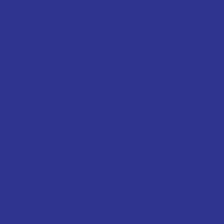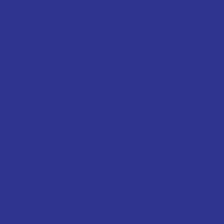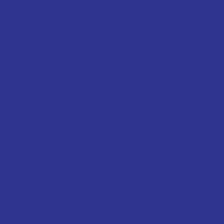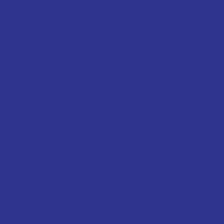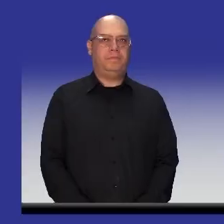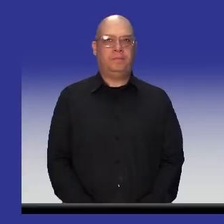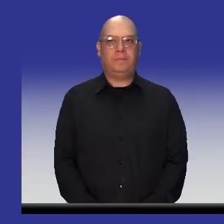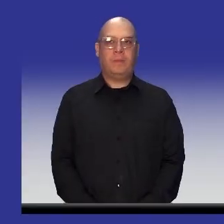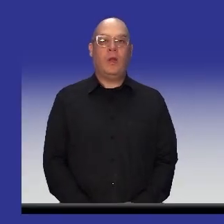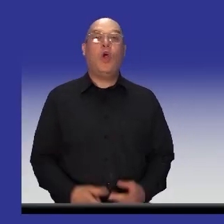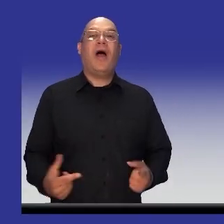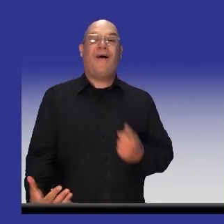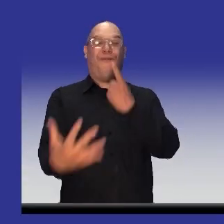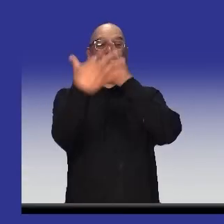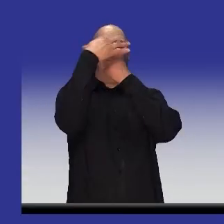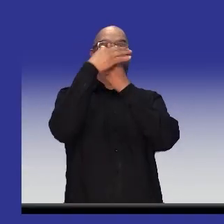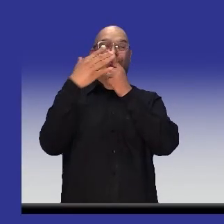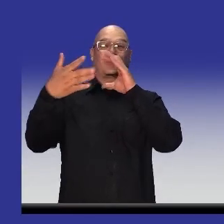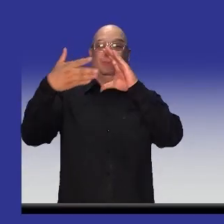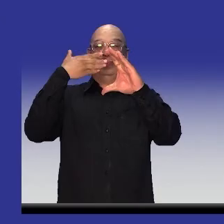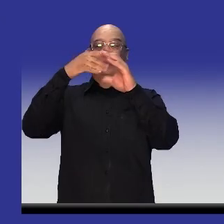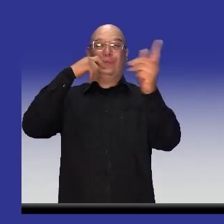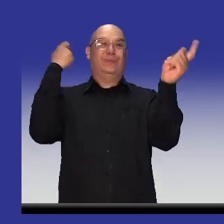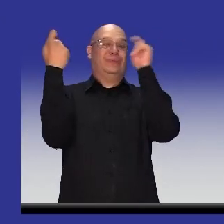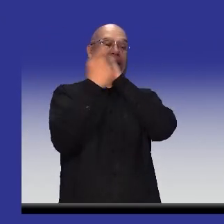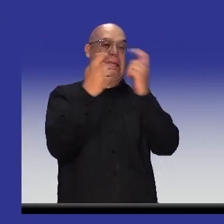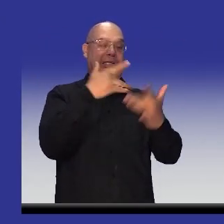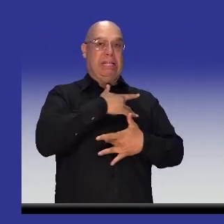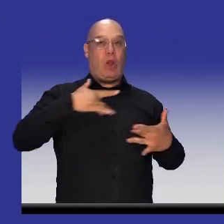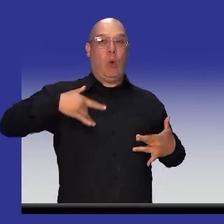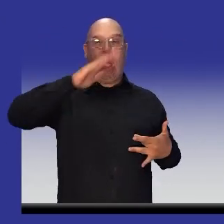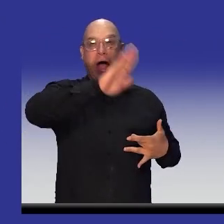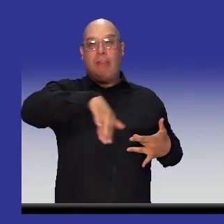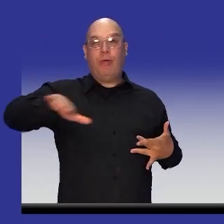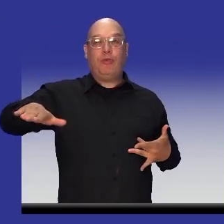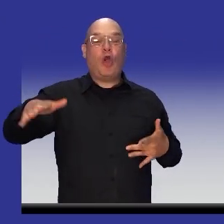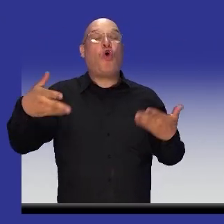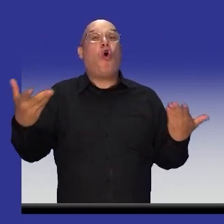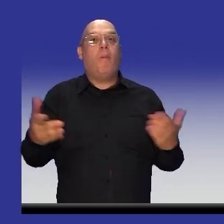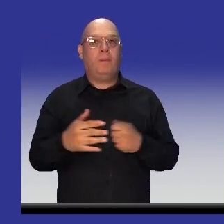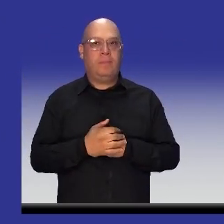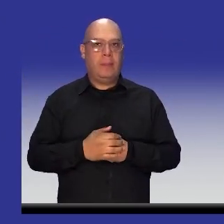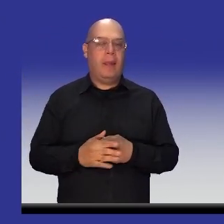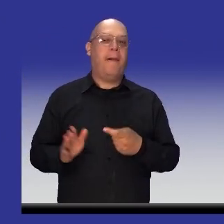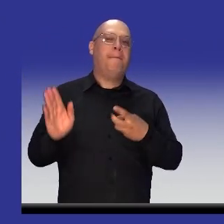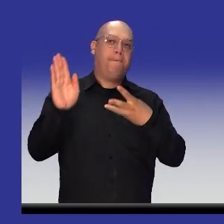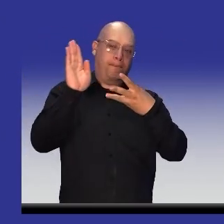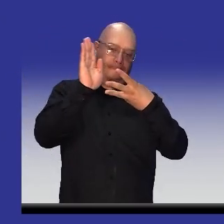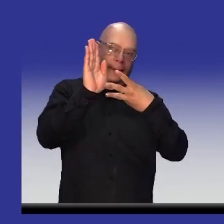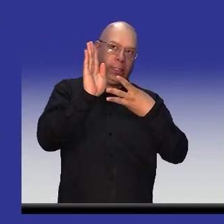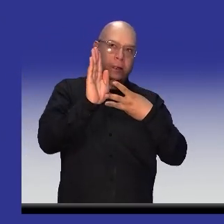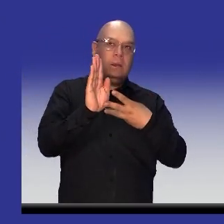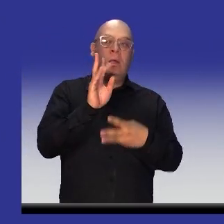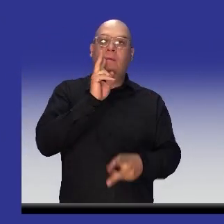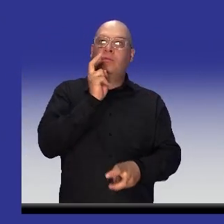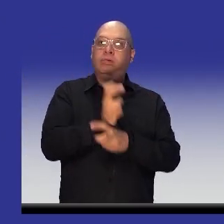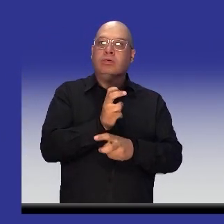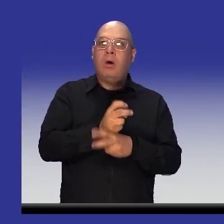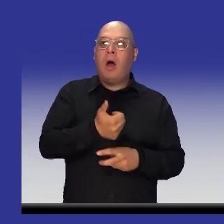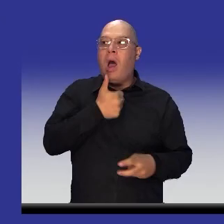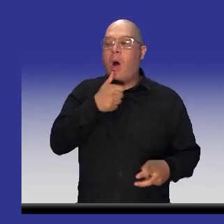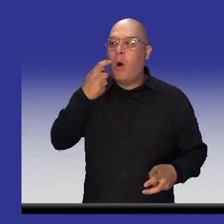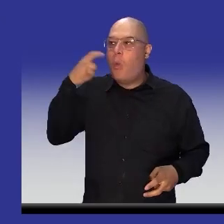¿Cómo afecta el cambio climático la salud en Antioquia? La respuesta correcta es la B. Hace más difícil conseguir agua